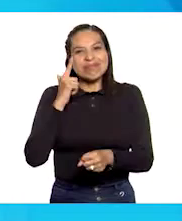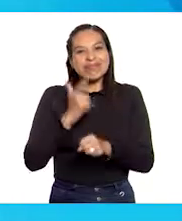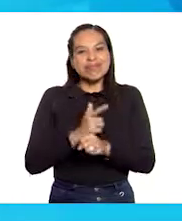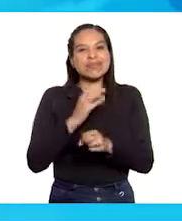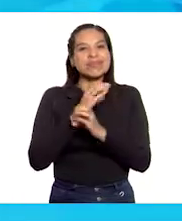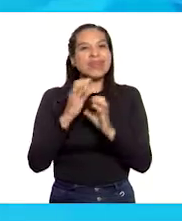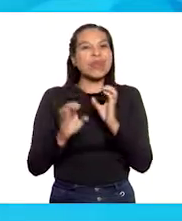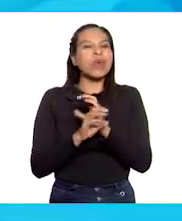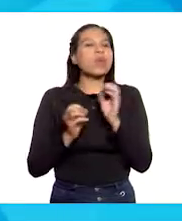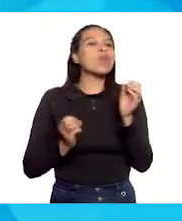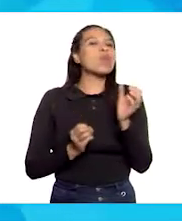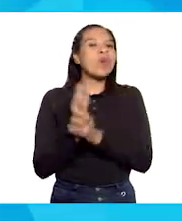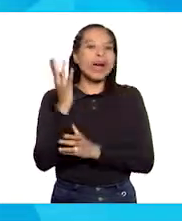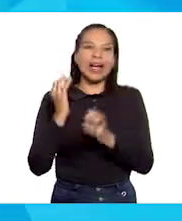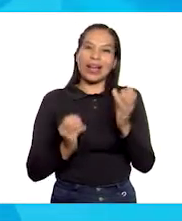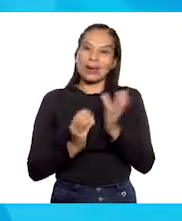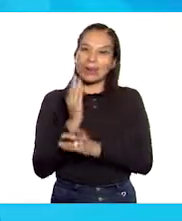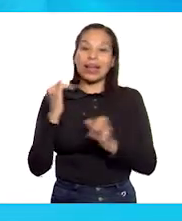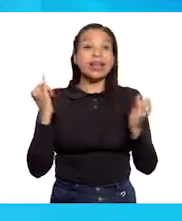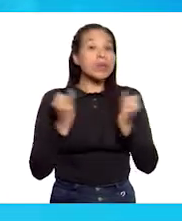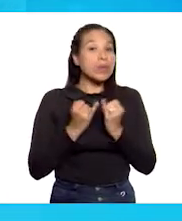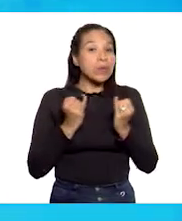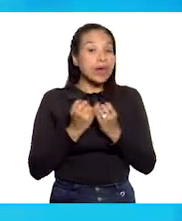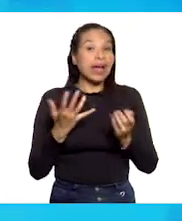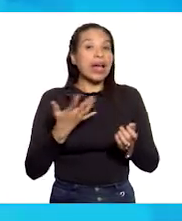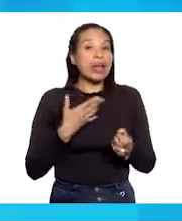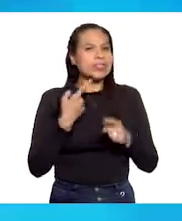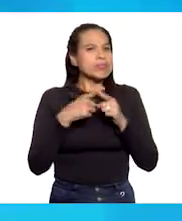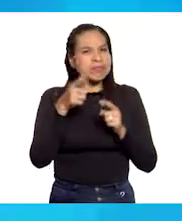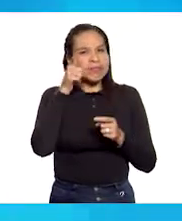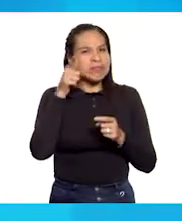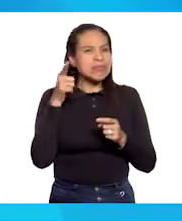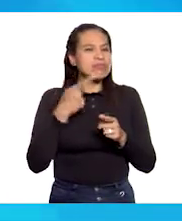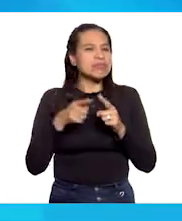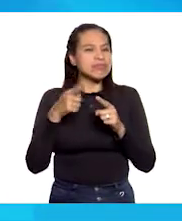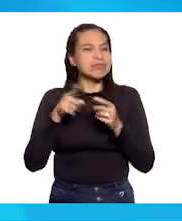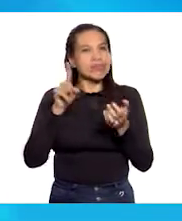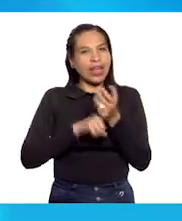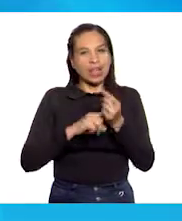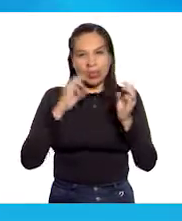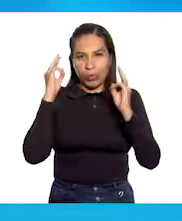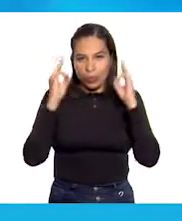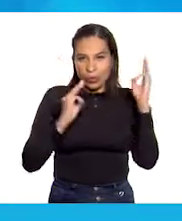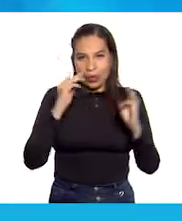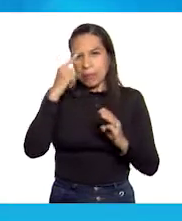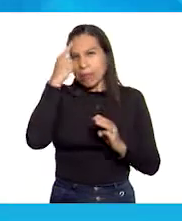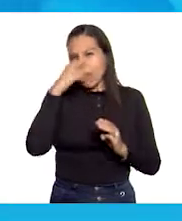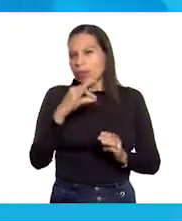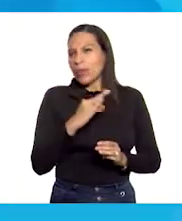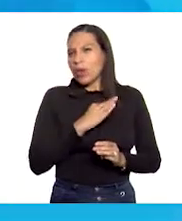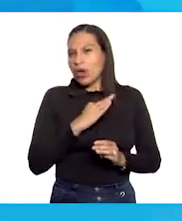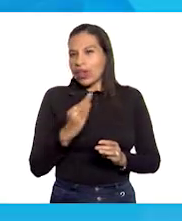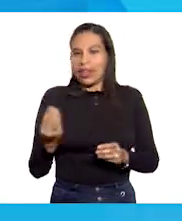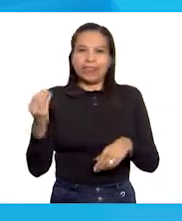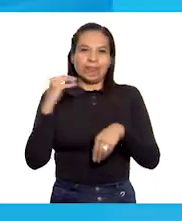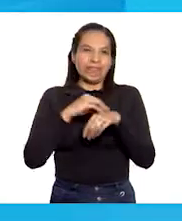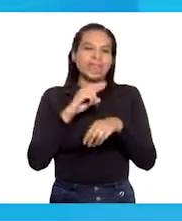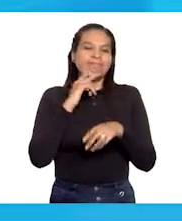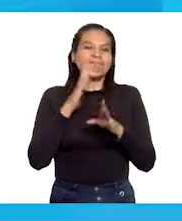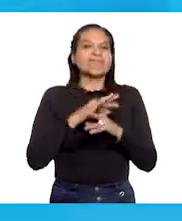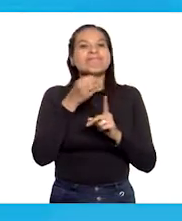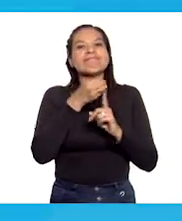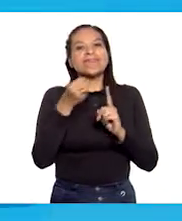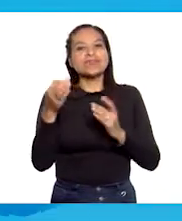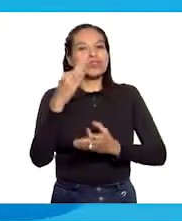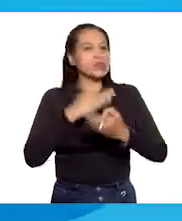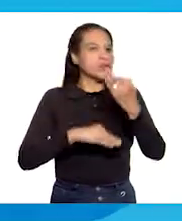de cosas nuevas. Asimismo, bueno, existen ciertas indicaciones dentro del museo para poder establecer un mejor orden y